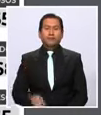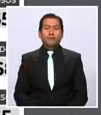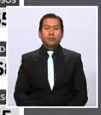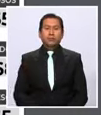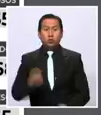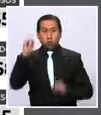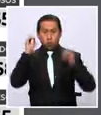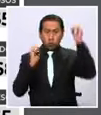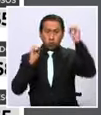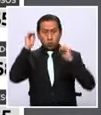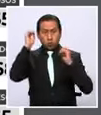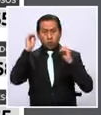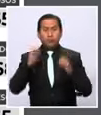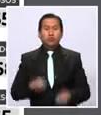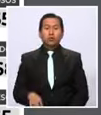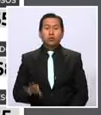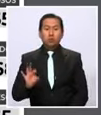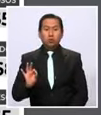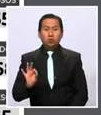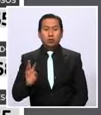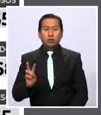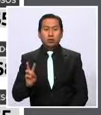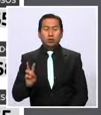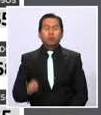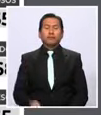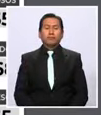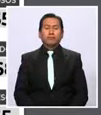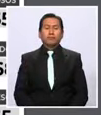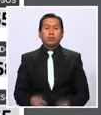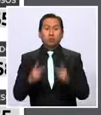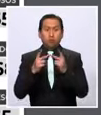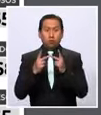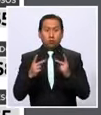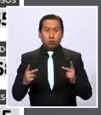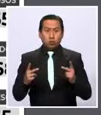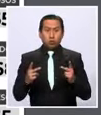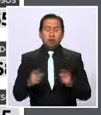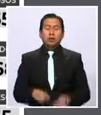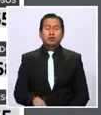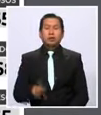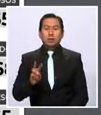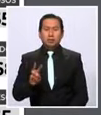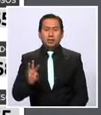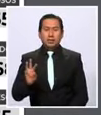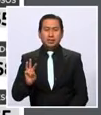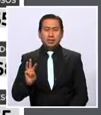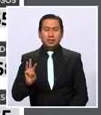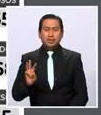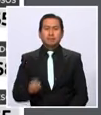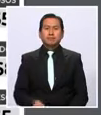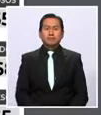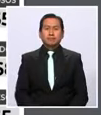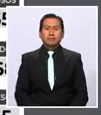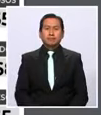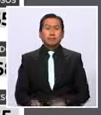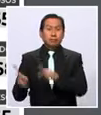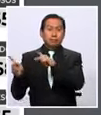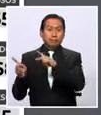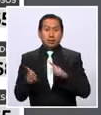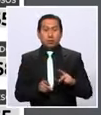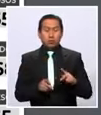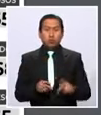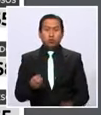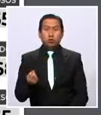oruro 92 potosí 26 cuando